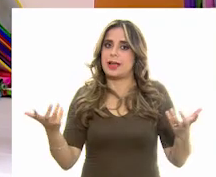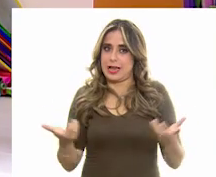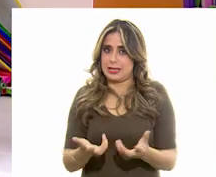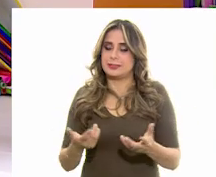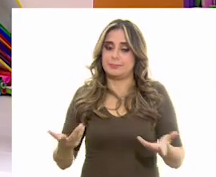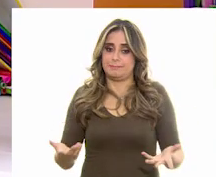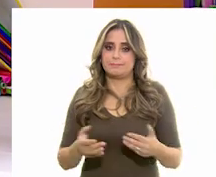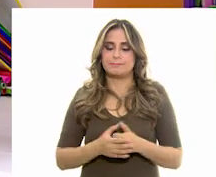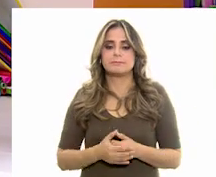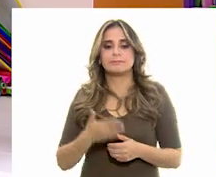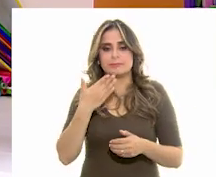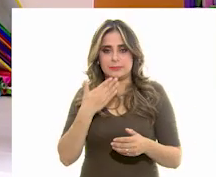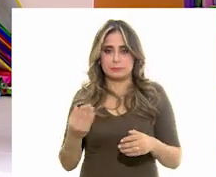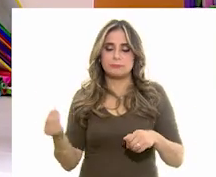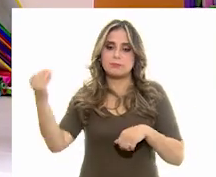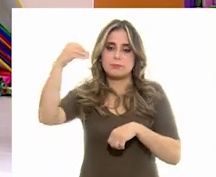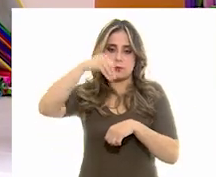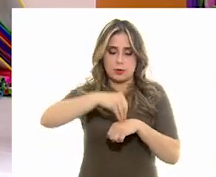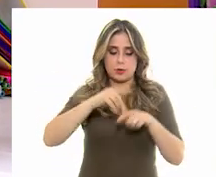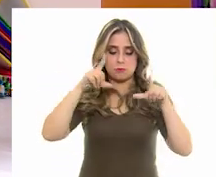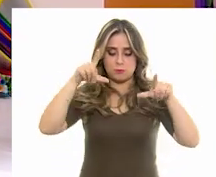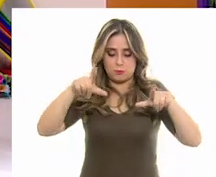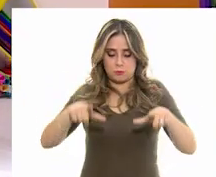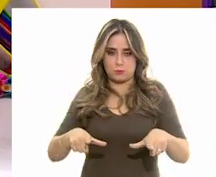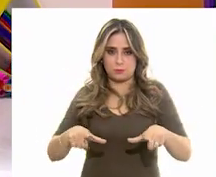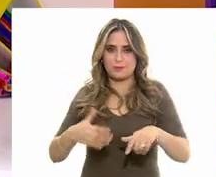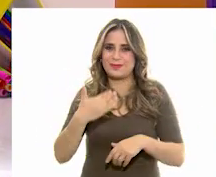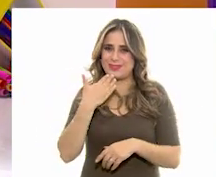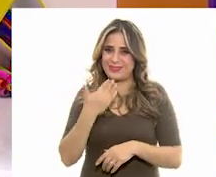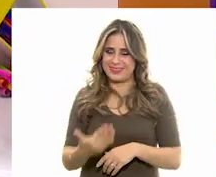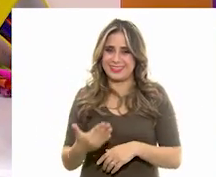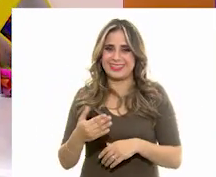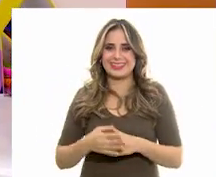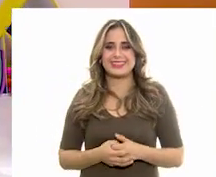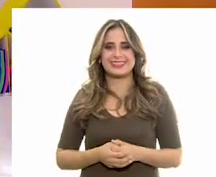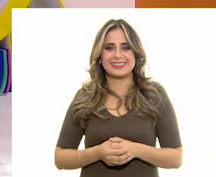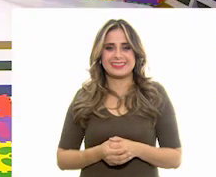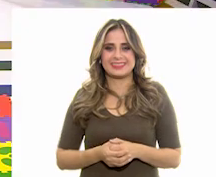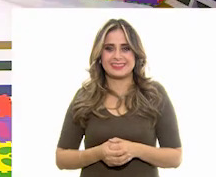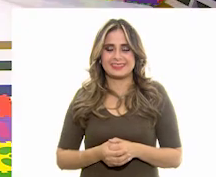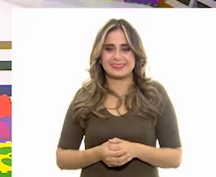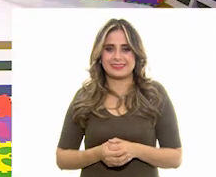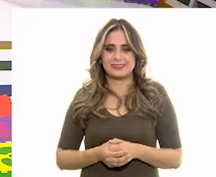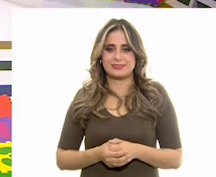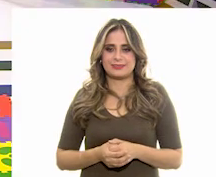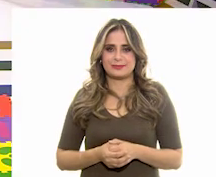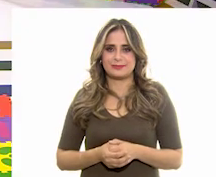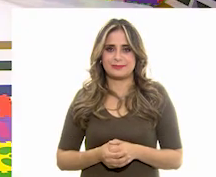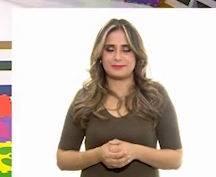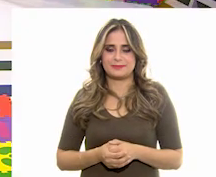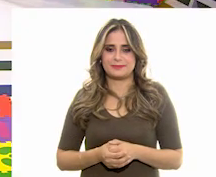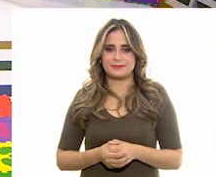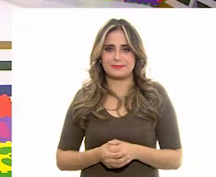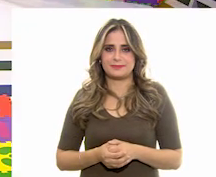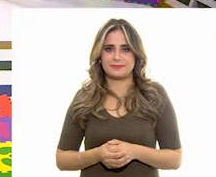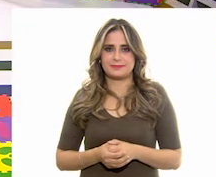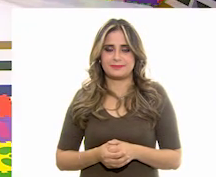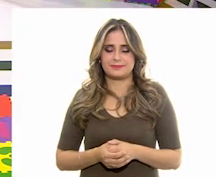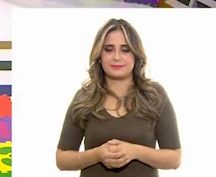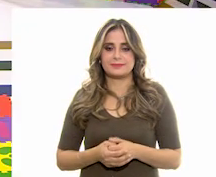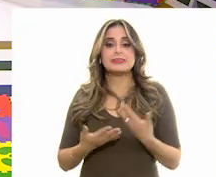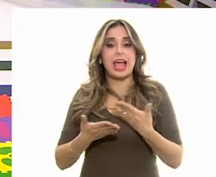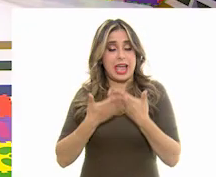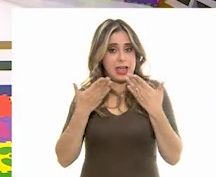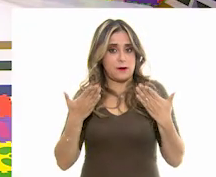vamos a ponerlo. Tiki, tiki. Muy bien, muy bien. Y ahora vamos a